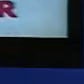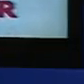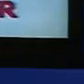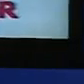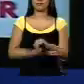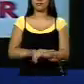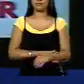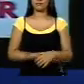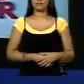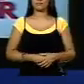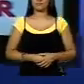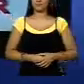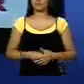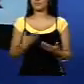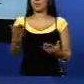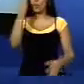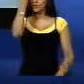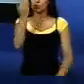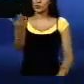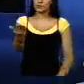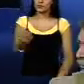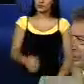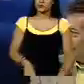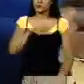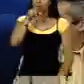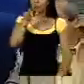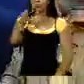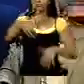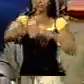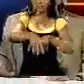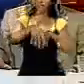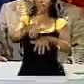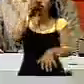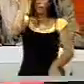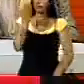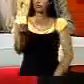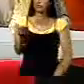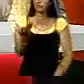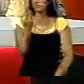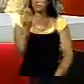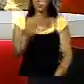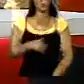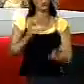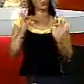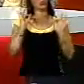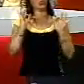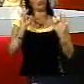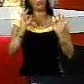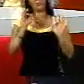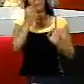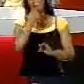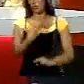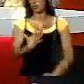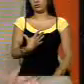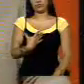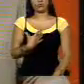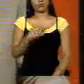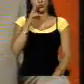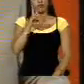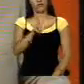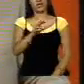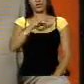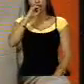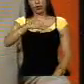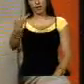hubo una muestra, un despliegue tecnológico extraordinario. Mira, por otro lado, bueno, ya la